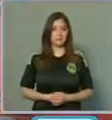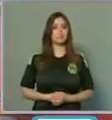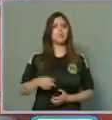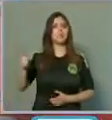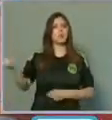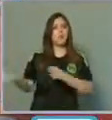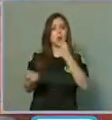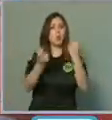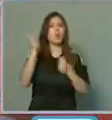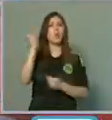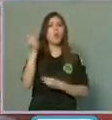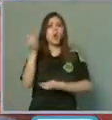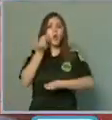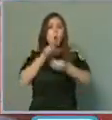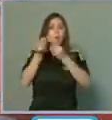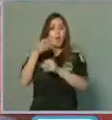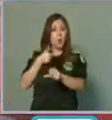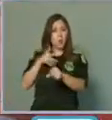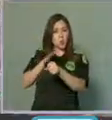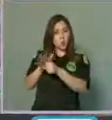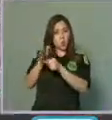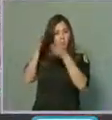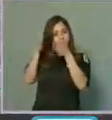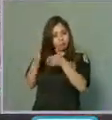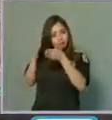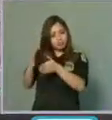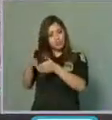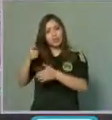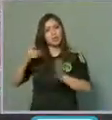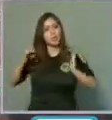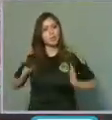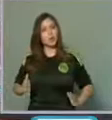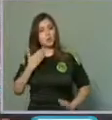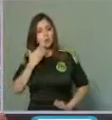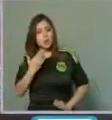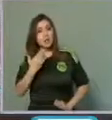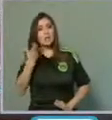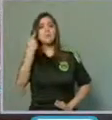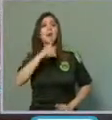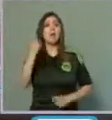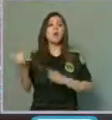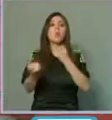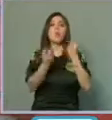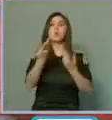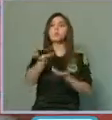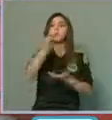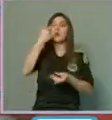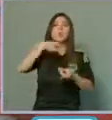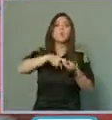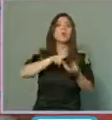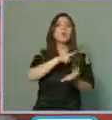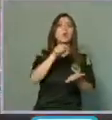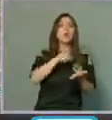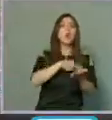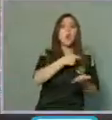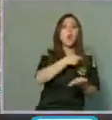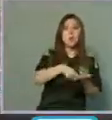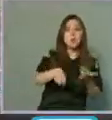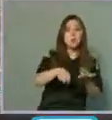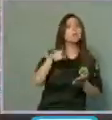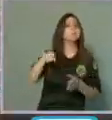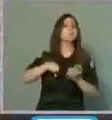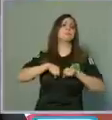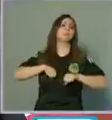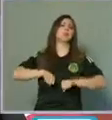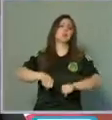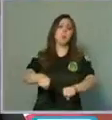alimentos obviamente nos convienen, pero el primer punto para mí sería como el comprar, ¿no? O sea, muchas veces vamos al súper y vamos agarrando las cosas